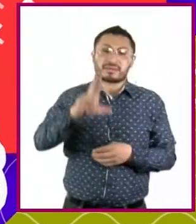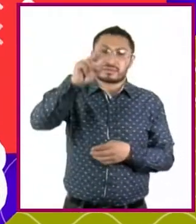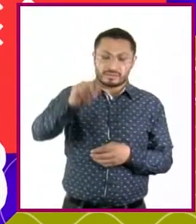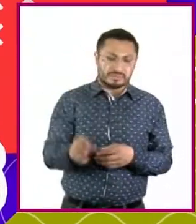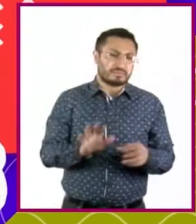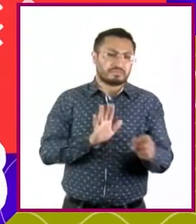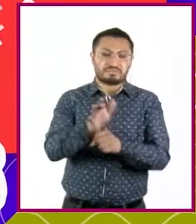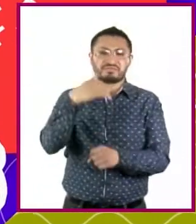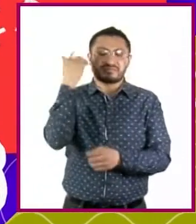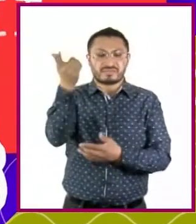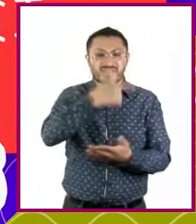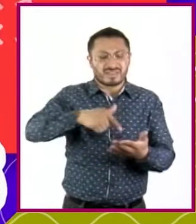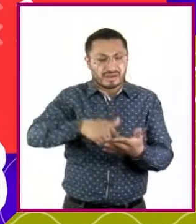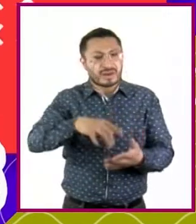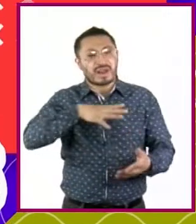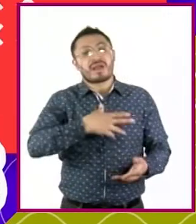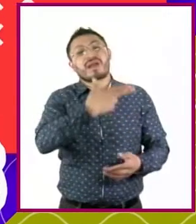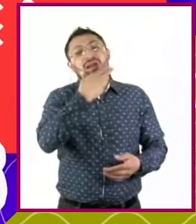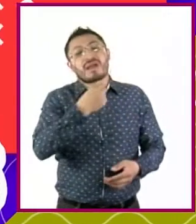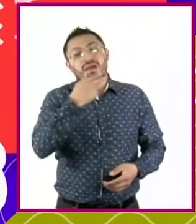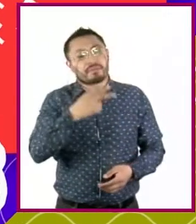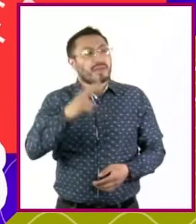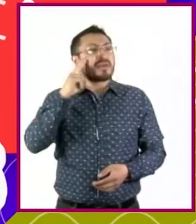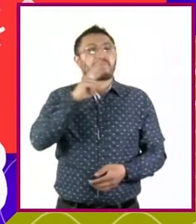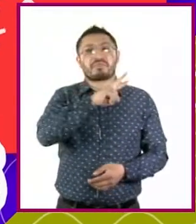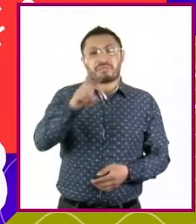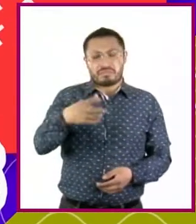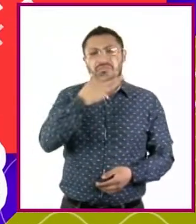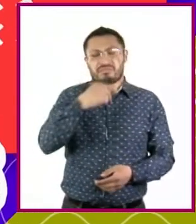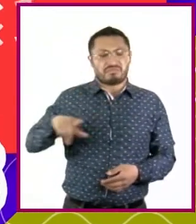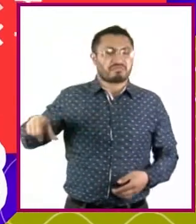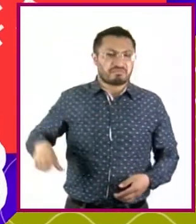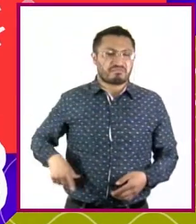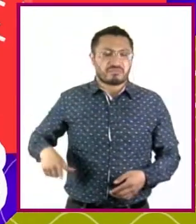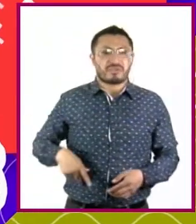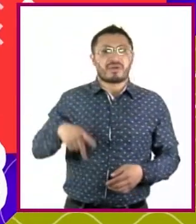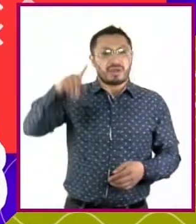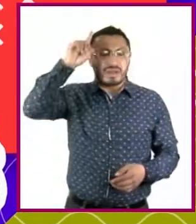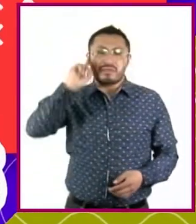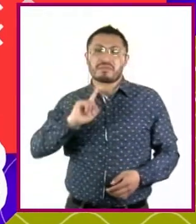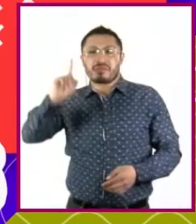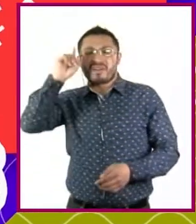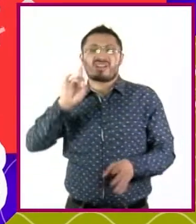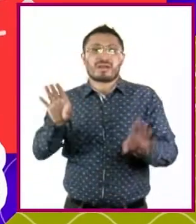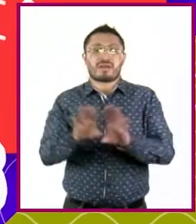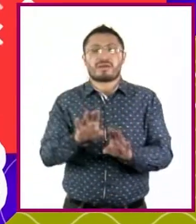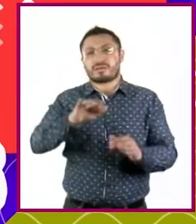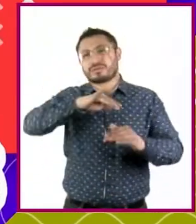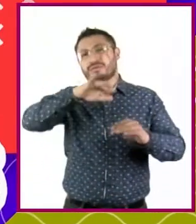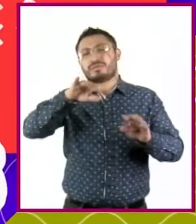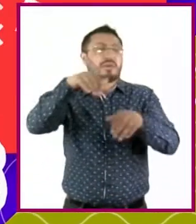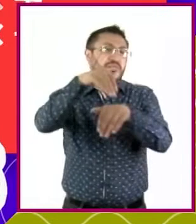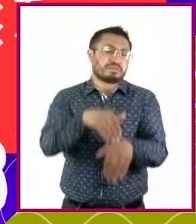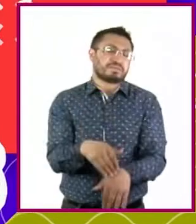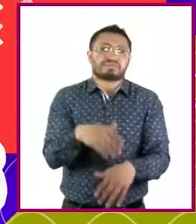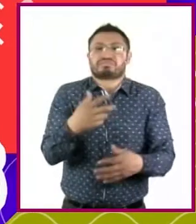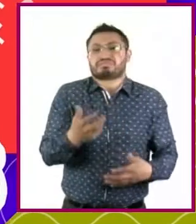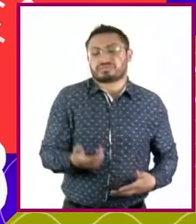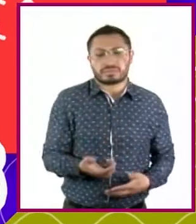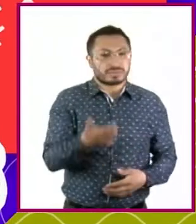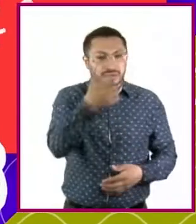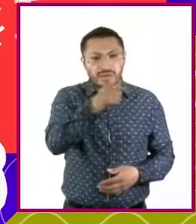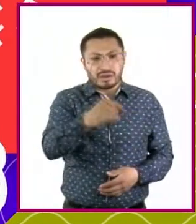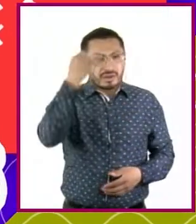se encuentren hombres, ahí vemos que los hombres gobiernan y las mujeres son gobernadas. Y en este